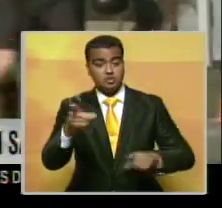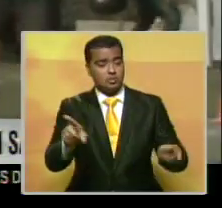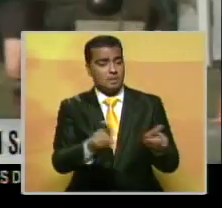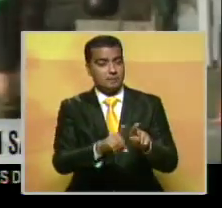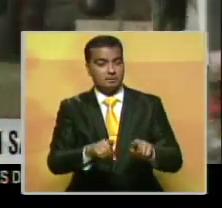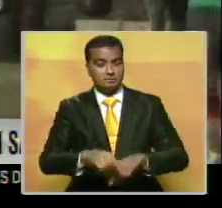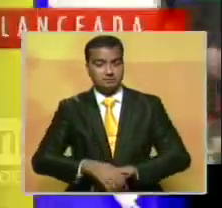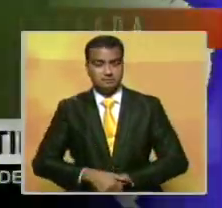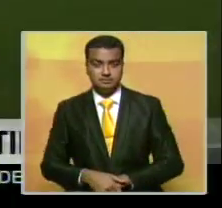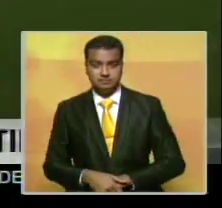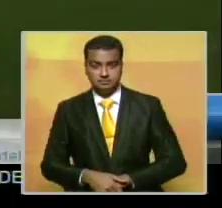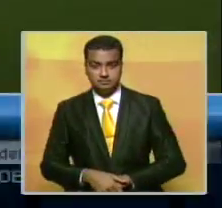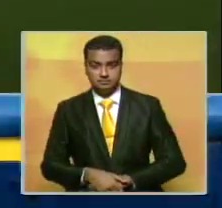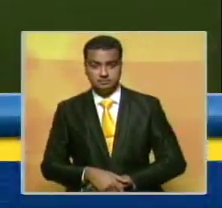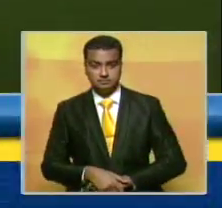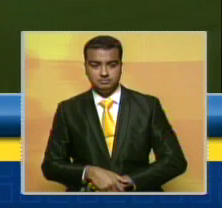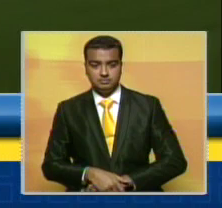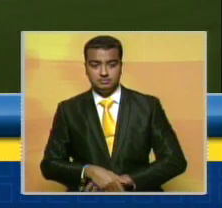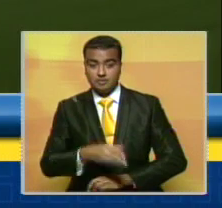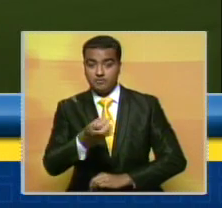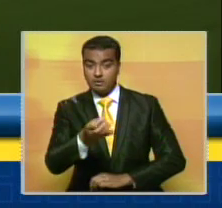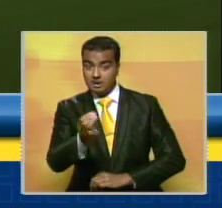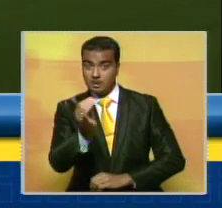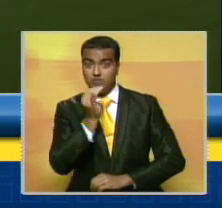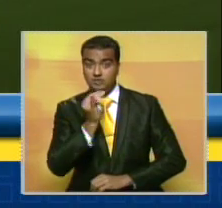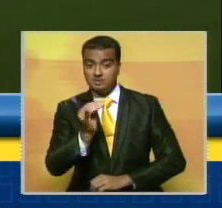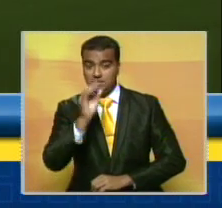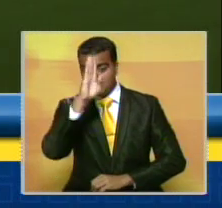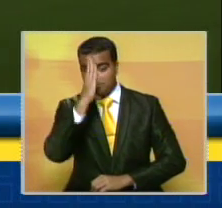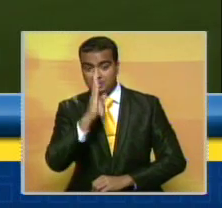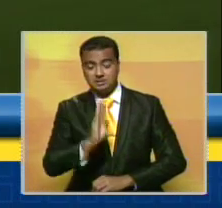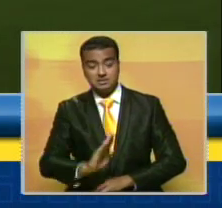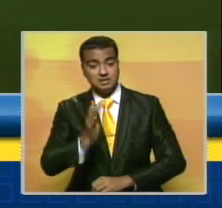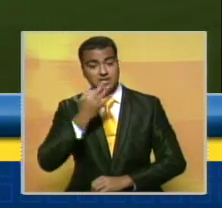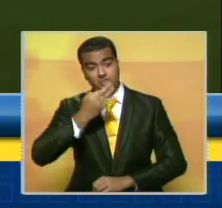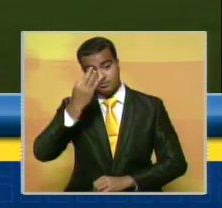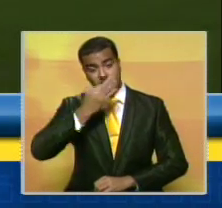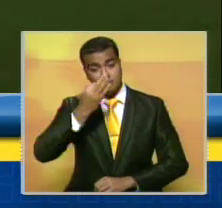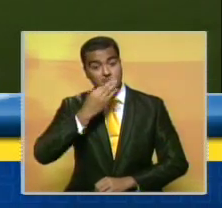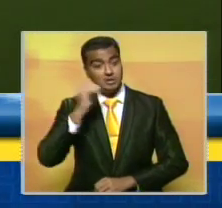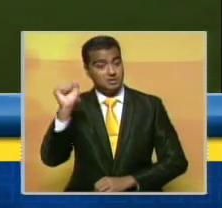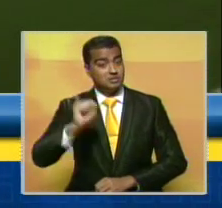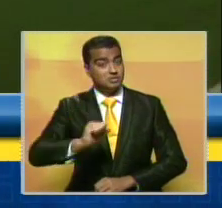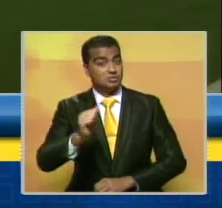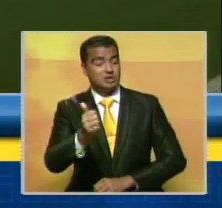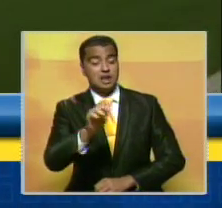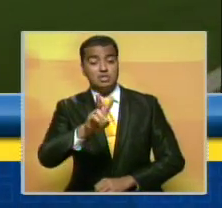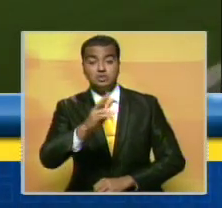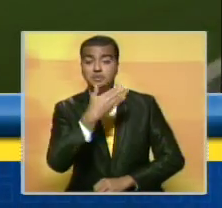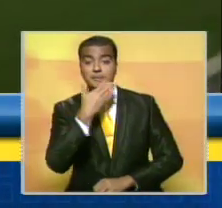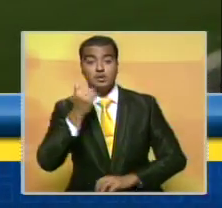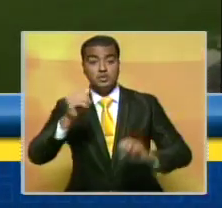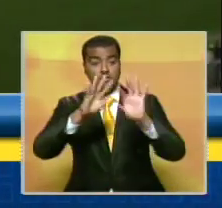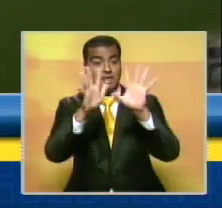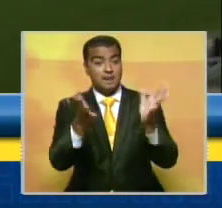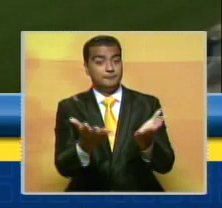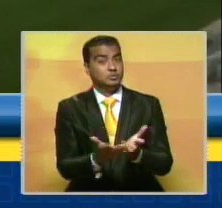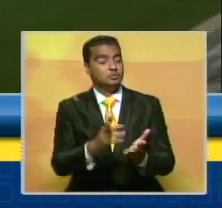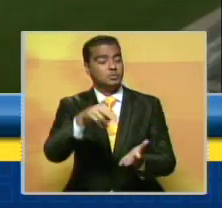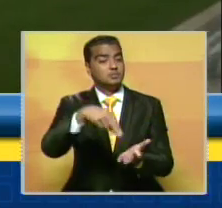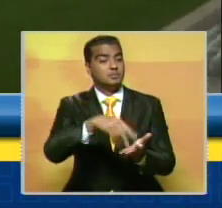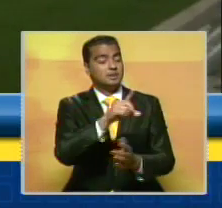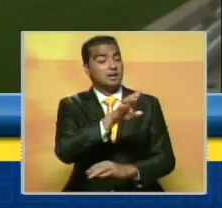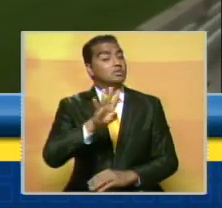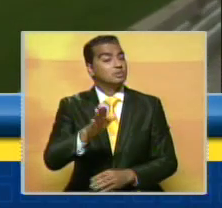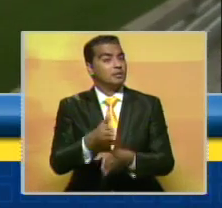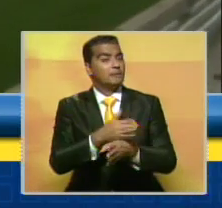empate. Buenas noticias para Brasil. Ayer la FIFA confirmó que Curitiba sí será una de las 12 sedes de la Copa del Mundo de 2014. Esto luego que